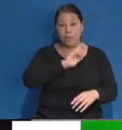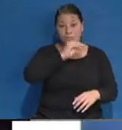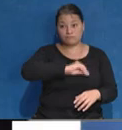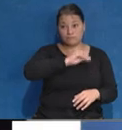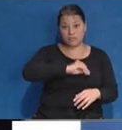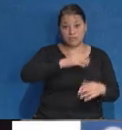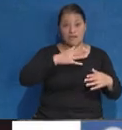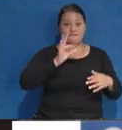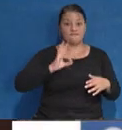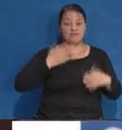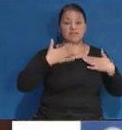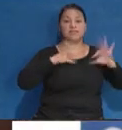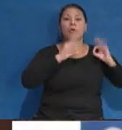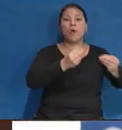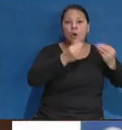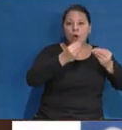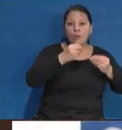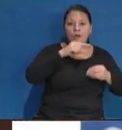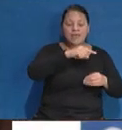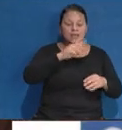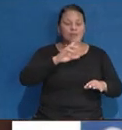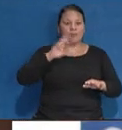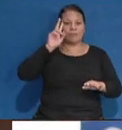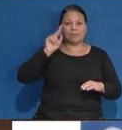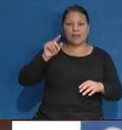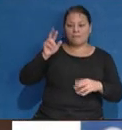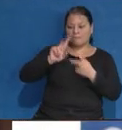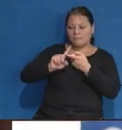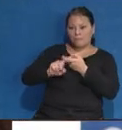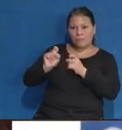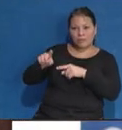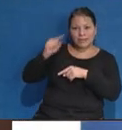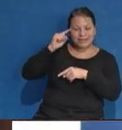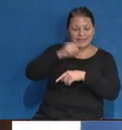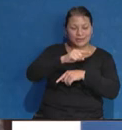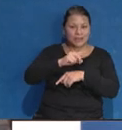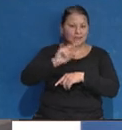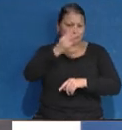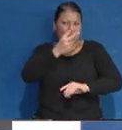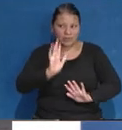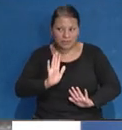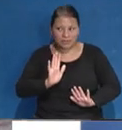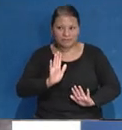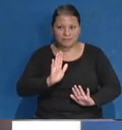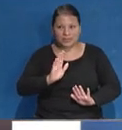logró salvar su vida haciéndole creer a su ex marido que estaba muerta. Allí él dejó de apuñalarla y huyó del lugar.